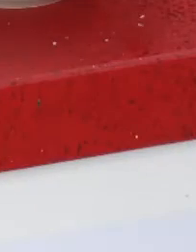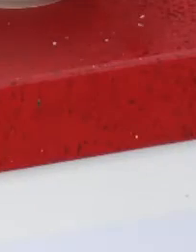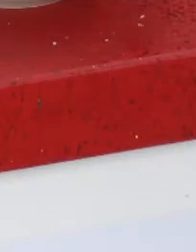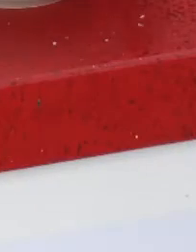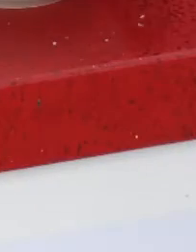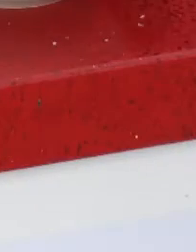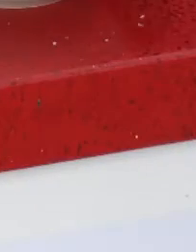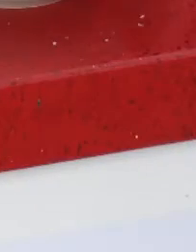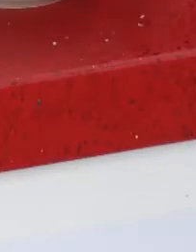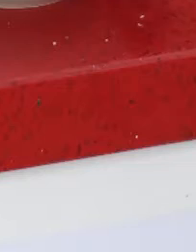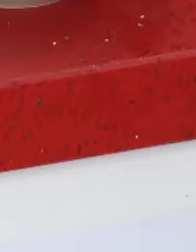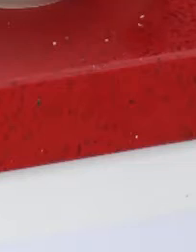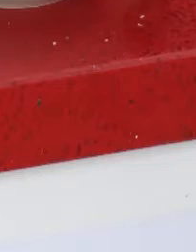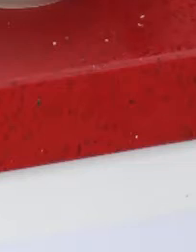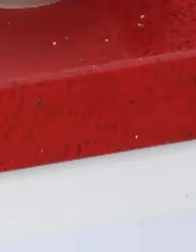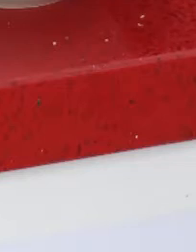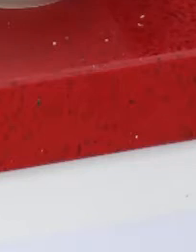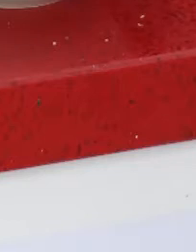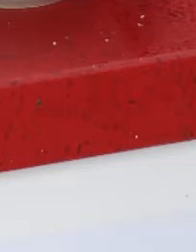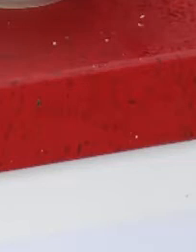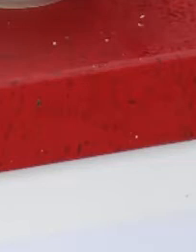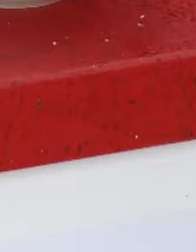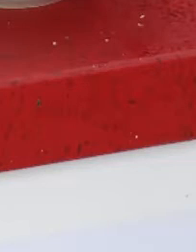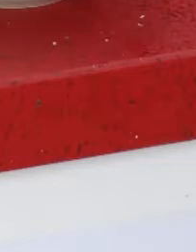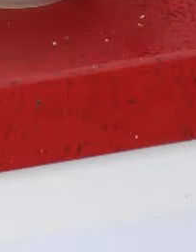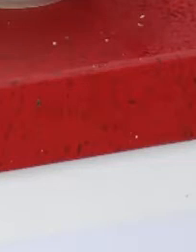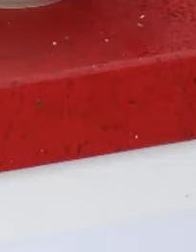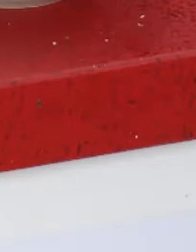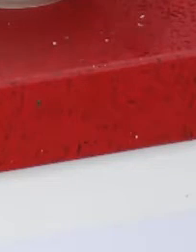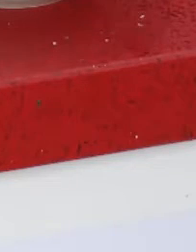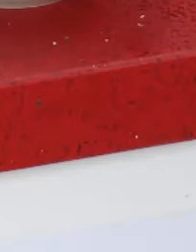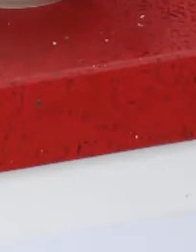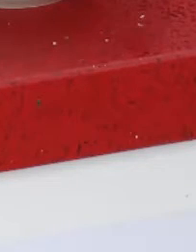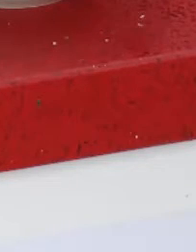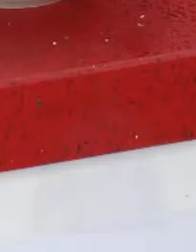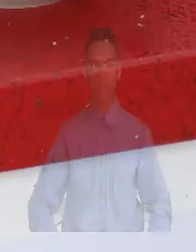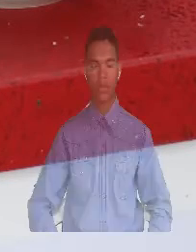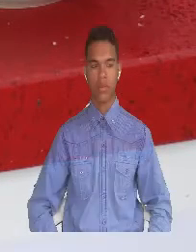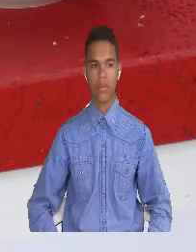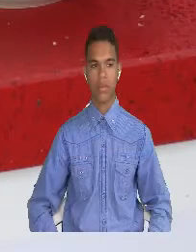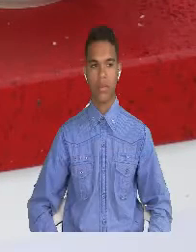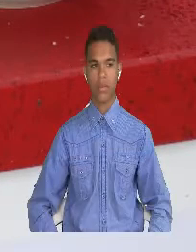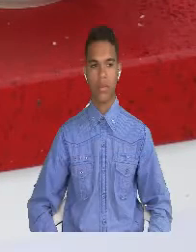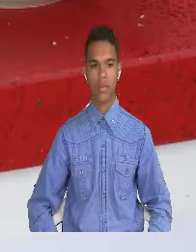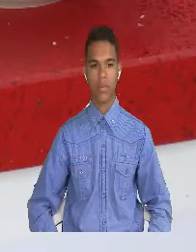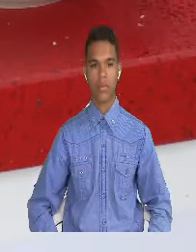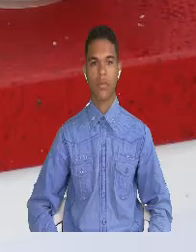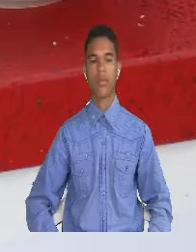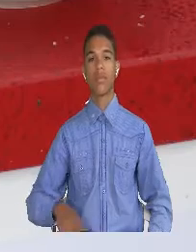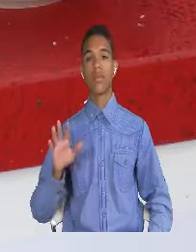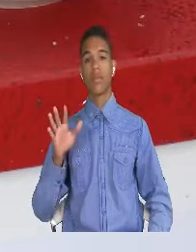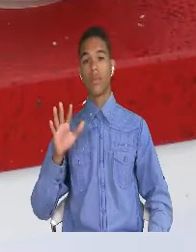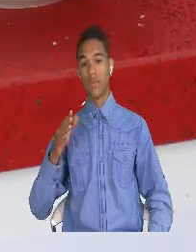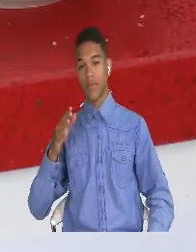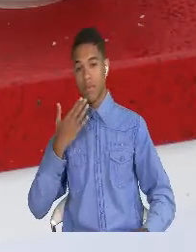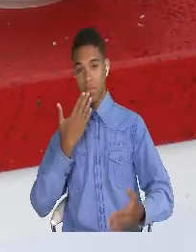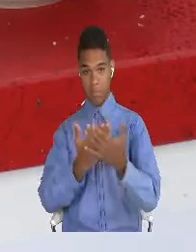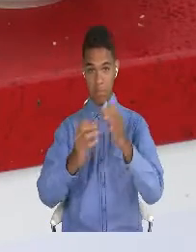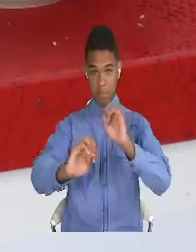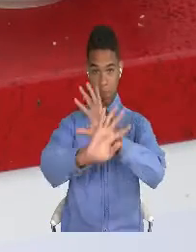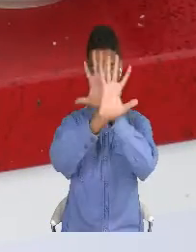está como para celebrar nuestra Semana Mayor. He traído unos salmones, he traído unos langostinos, ya traje un puré criollo